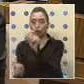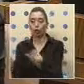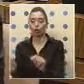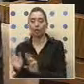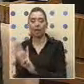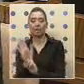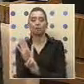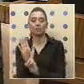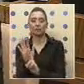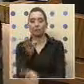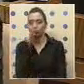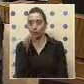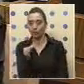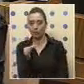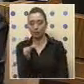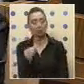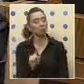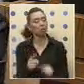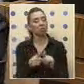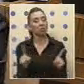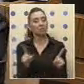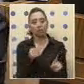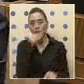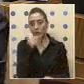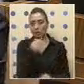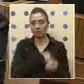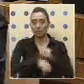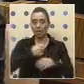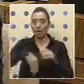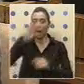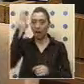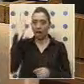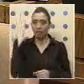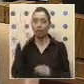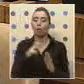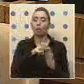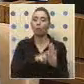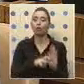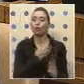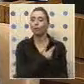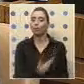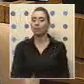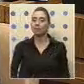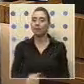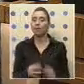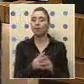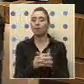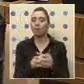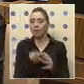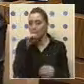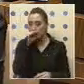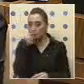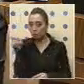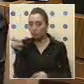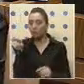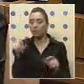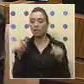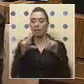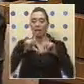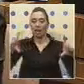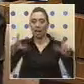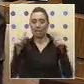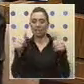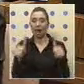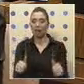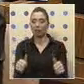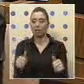representaciones que se señalan. No es muy distinto a lo que decían hace hartos años atrás con el proyecto del presidente Elwin, ¿eh? Si estos carteles capaz